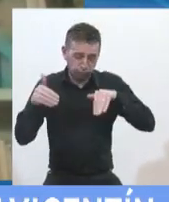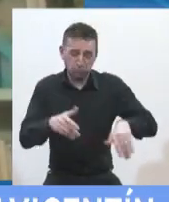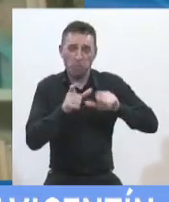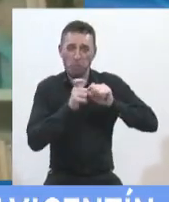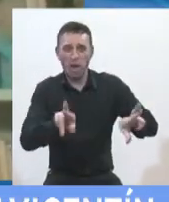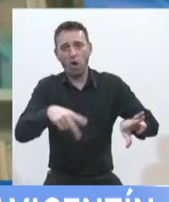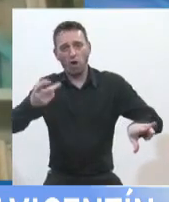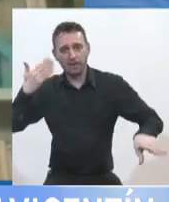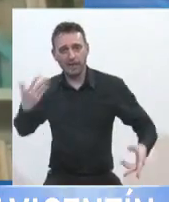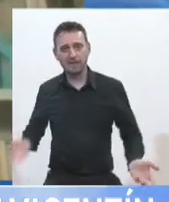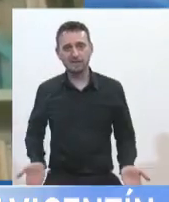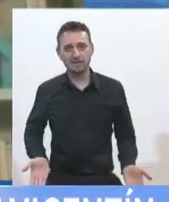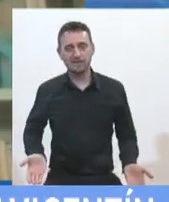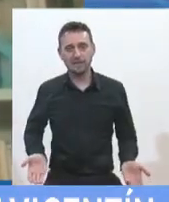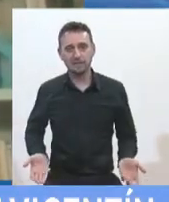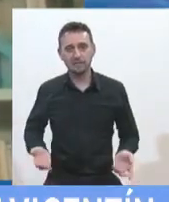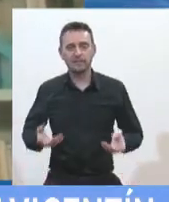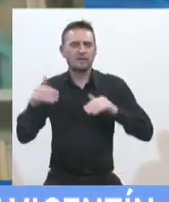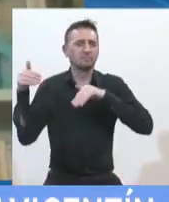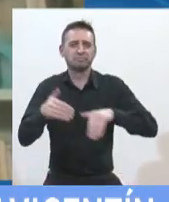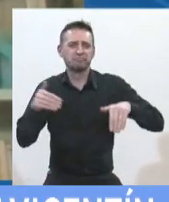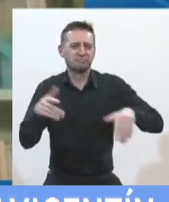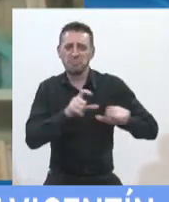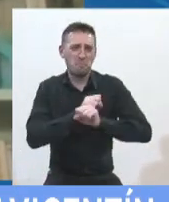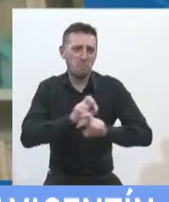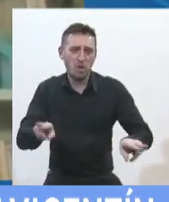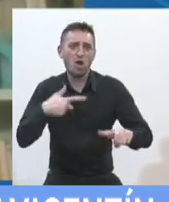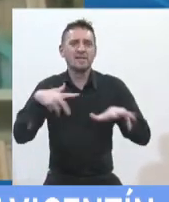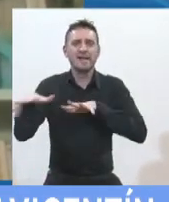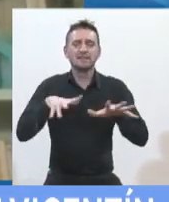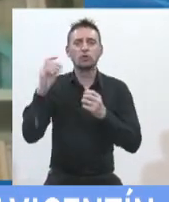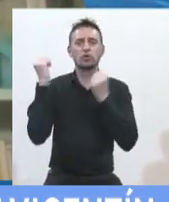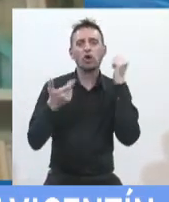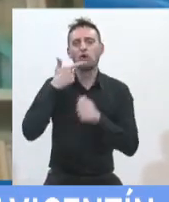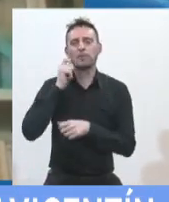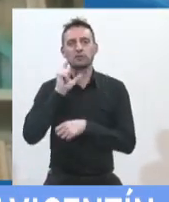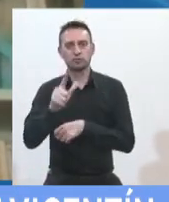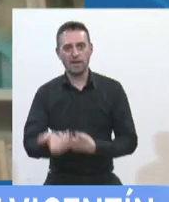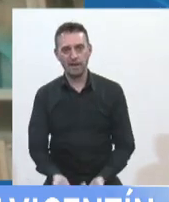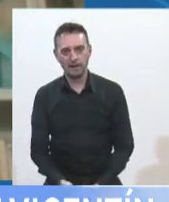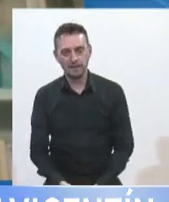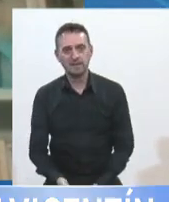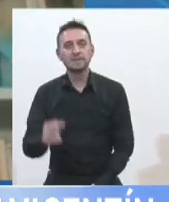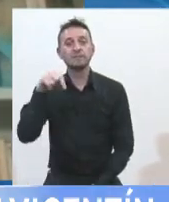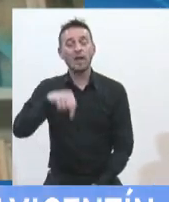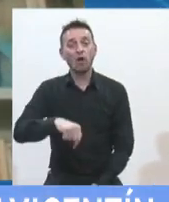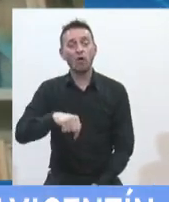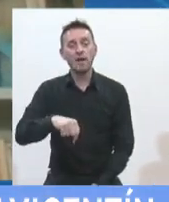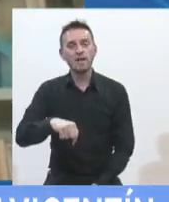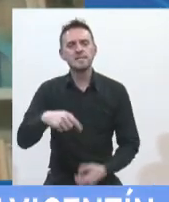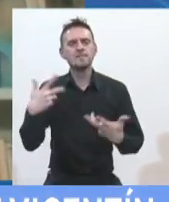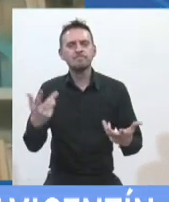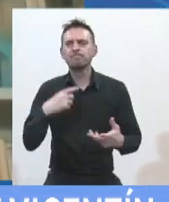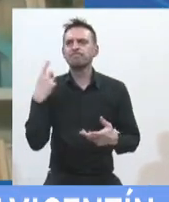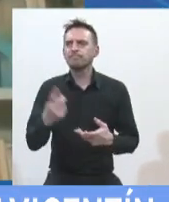más cada vez más en la situación económica y social ahora porque es